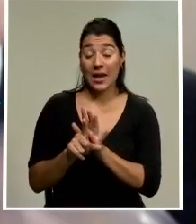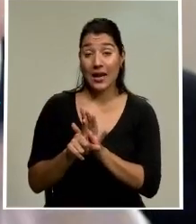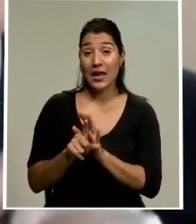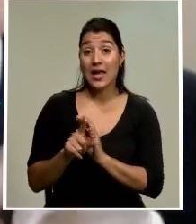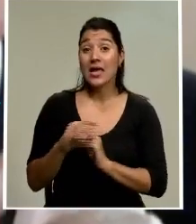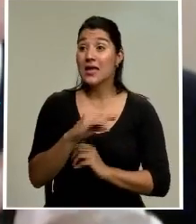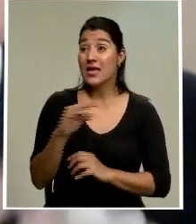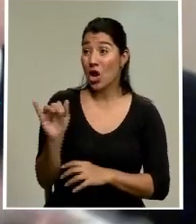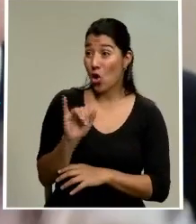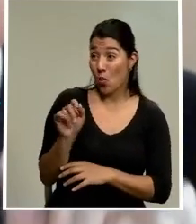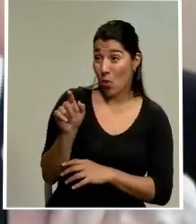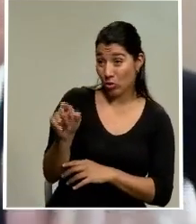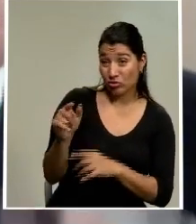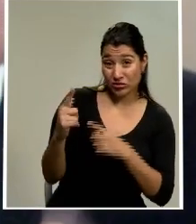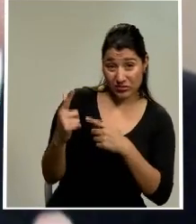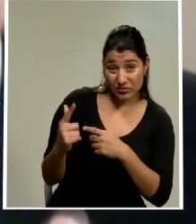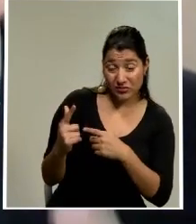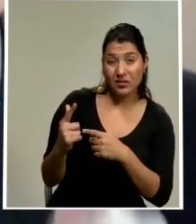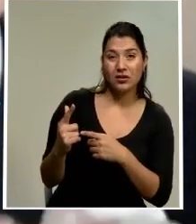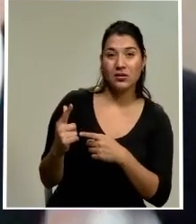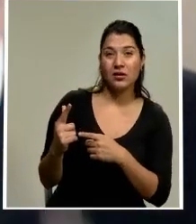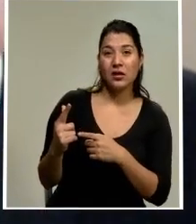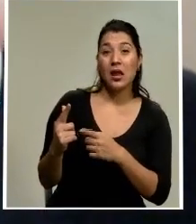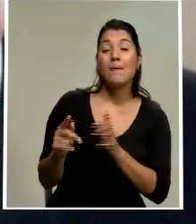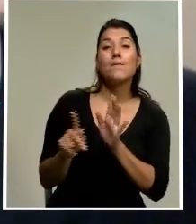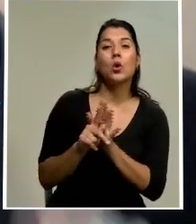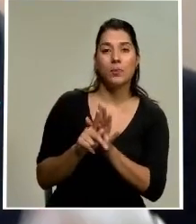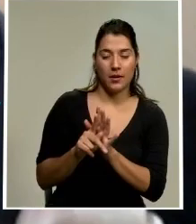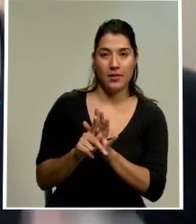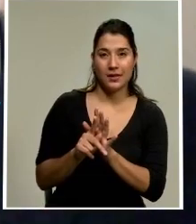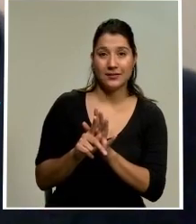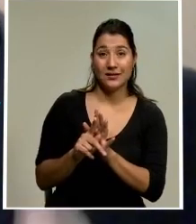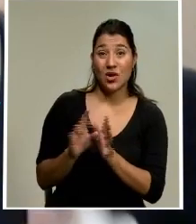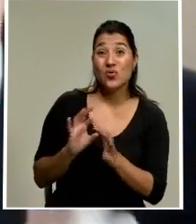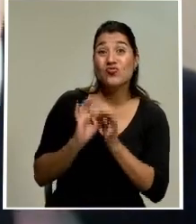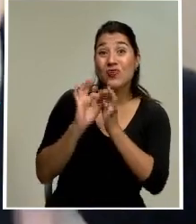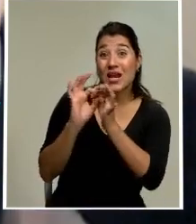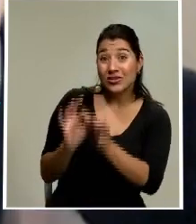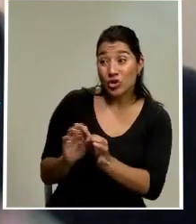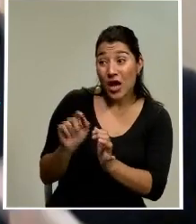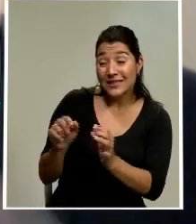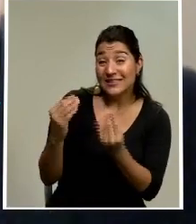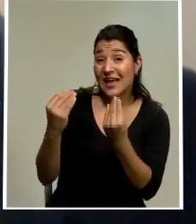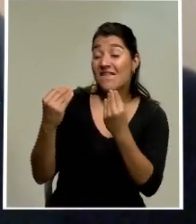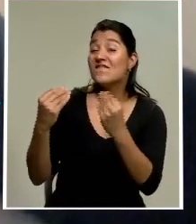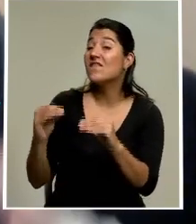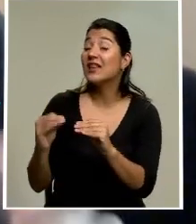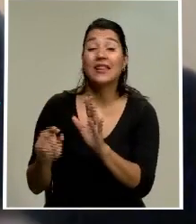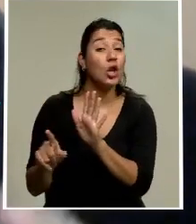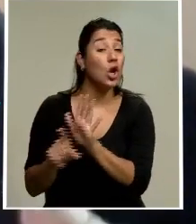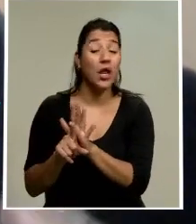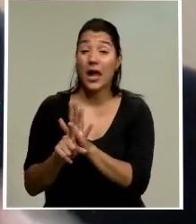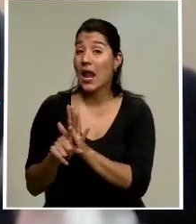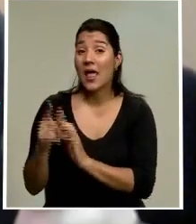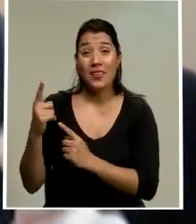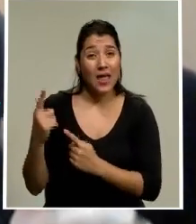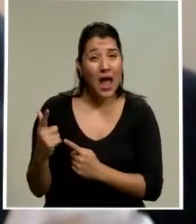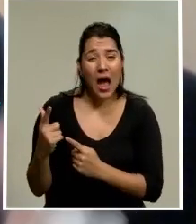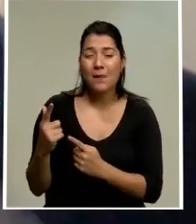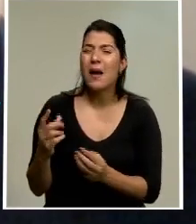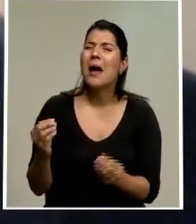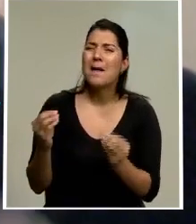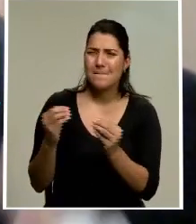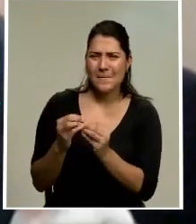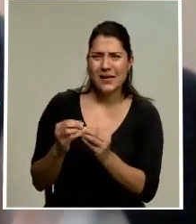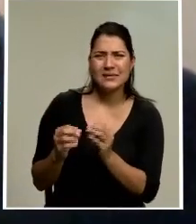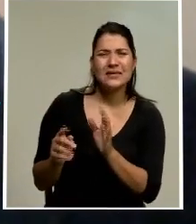armas que usted mencionaba, las armas prohibidas. Sobre ese mercado negro de armas, sobre todo las armas